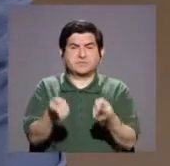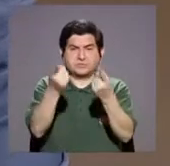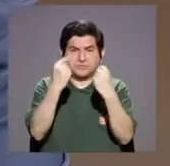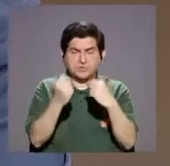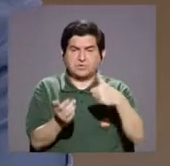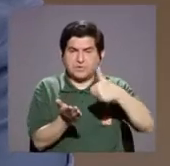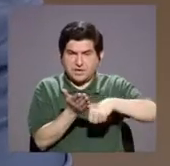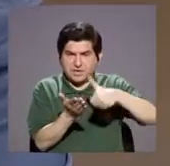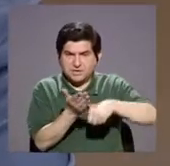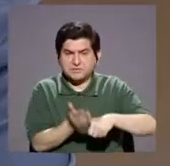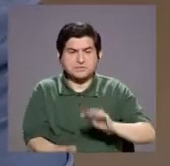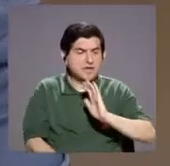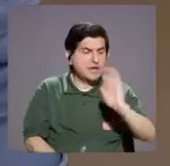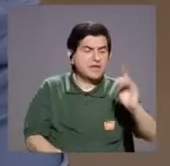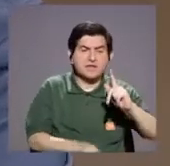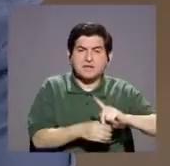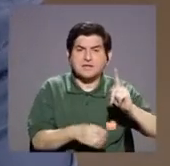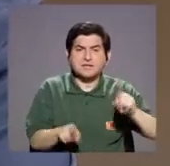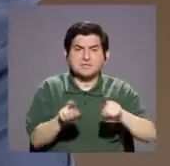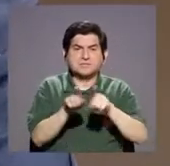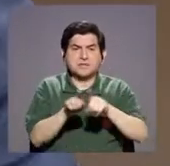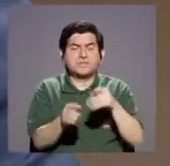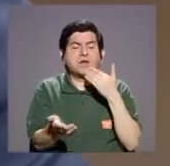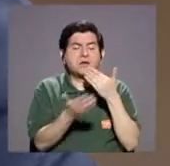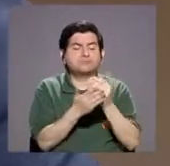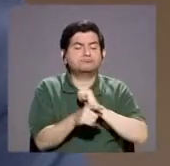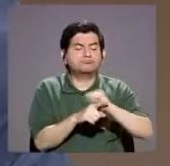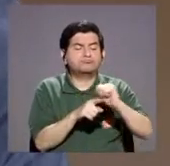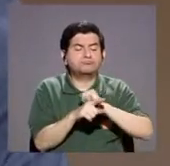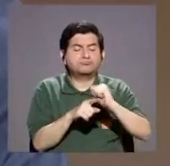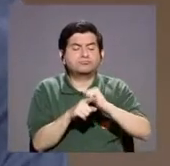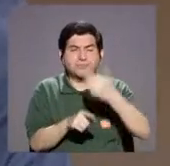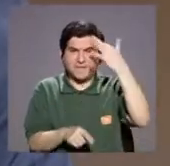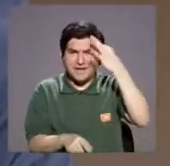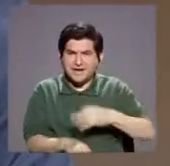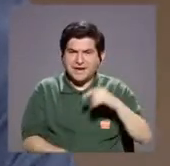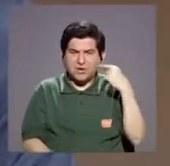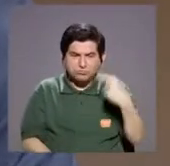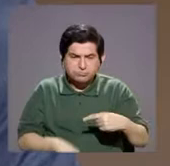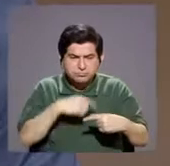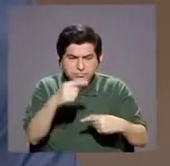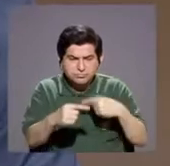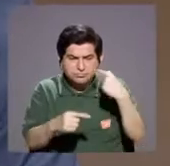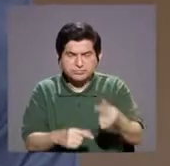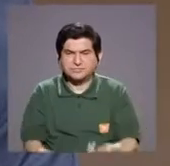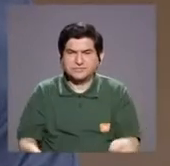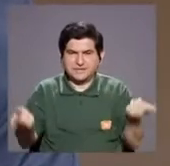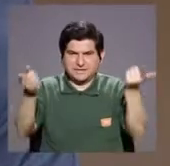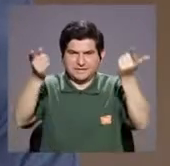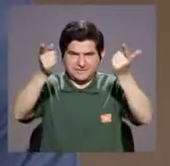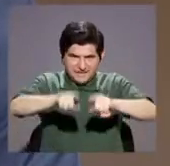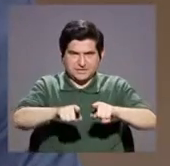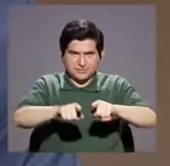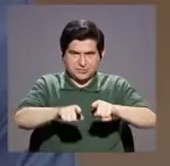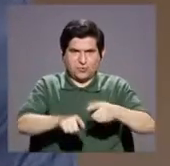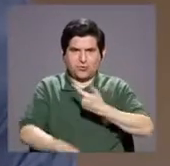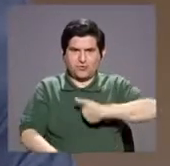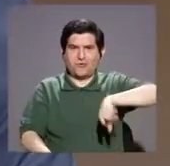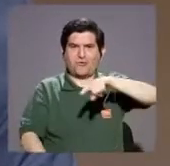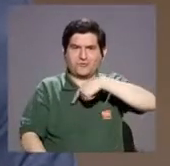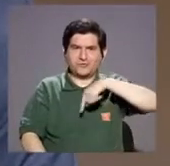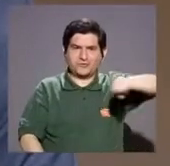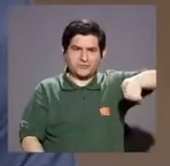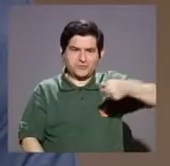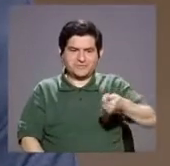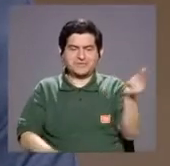vincular a la niñez en ese tipo de buenas prácticas y que creo que poco a poco en el caso de nosotros como